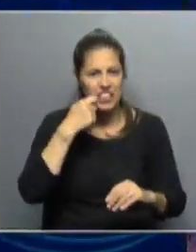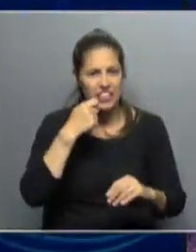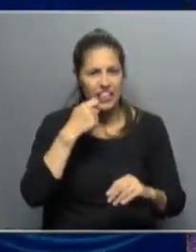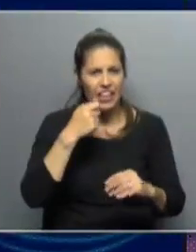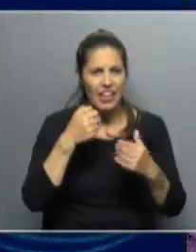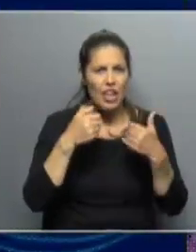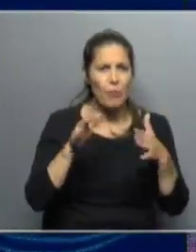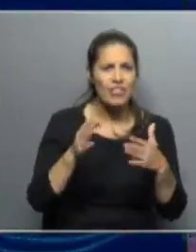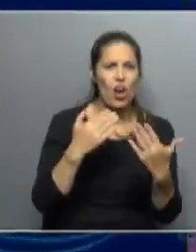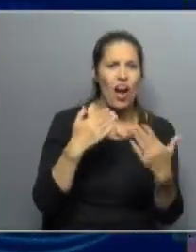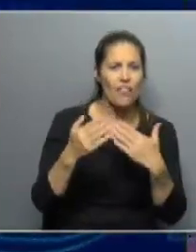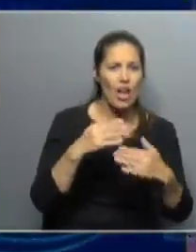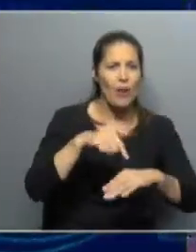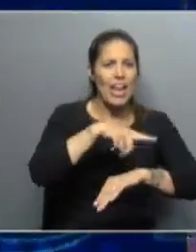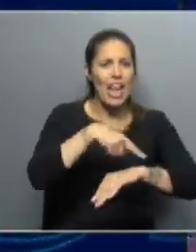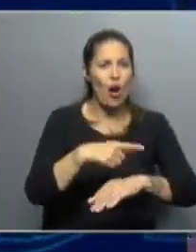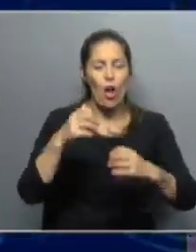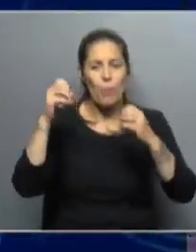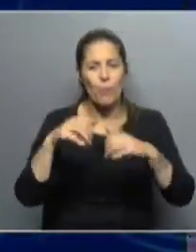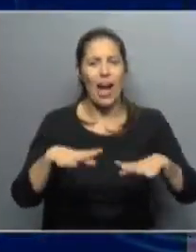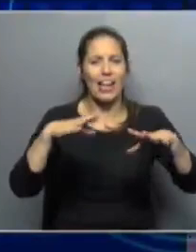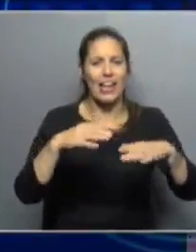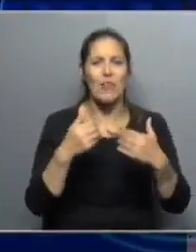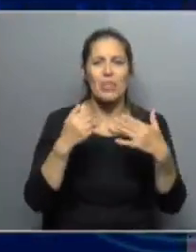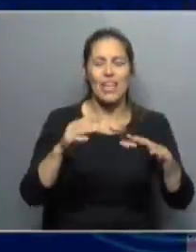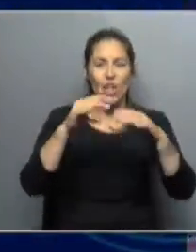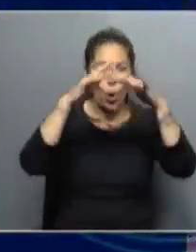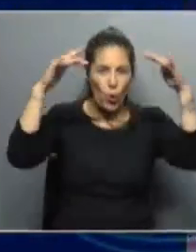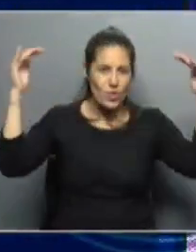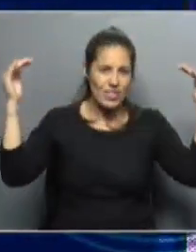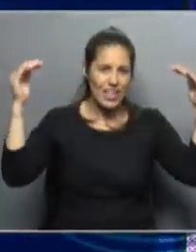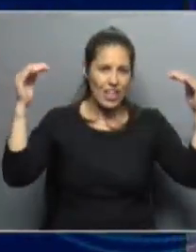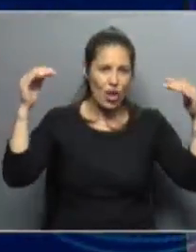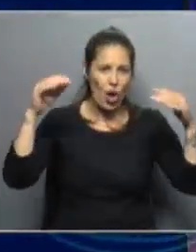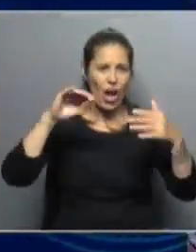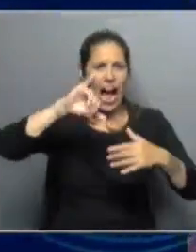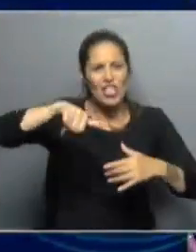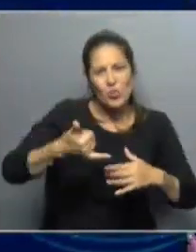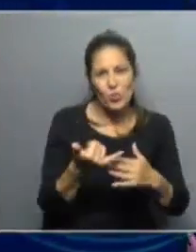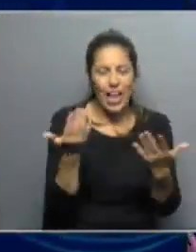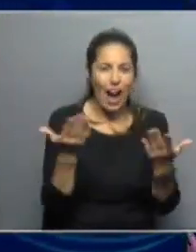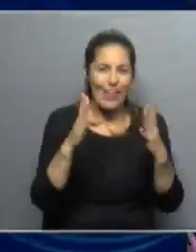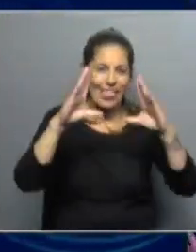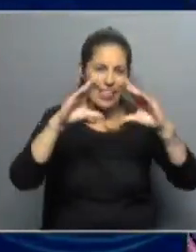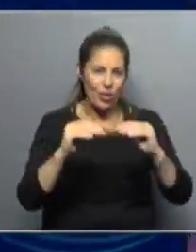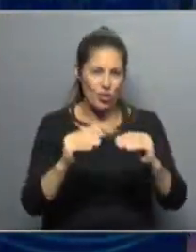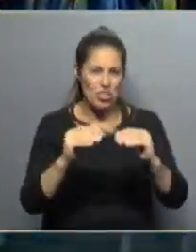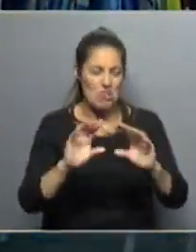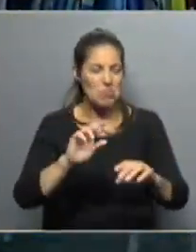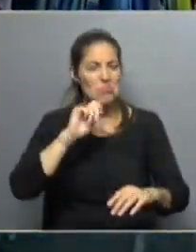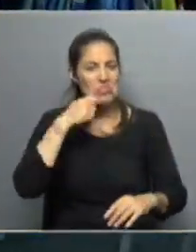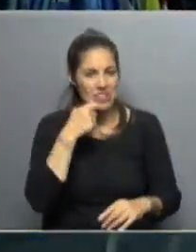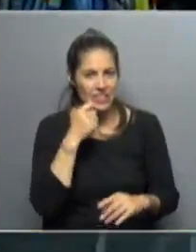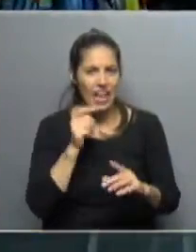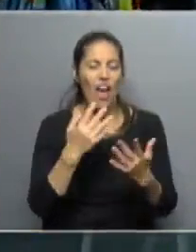empezaste, hablábamos justo de la hora mágica, empezaste con un cielo fucsia atrás, que ahora ya se ha hecho noche. Parece que la noche está preciosa